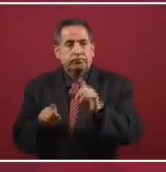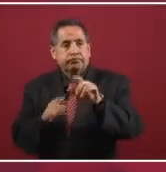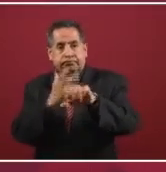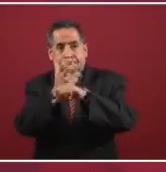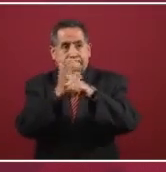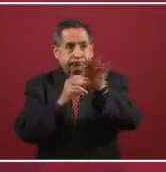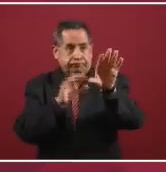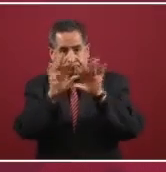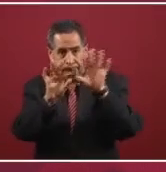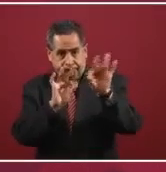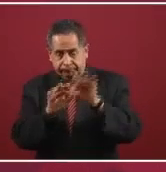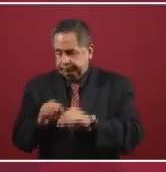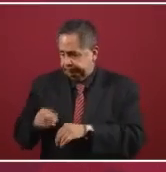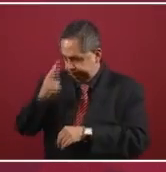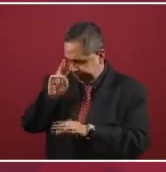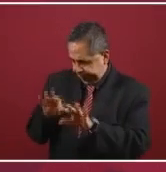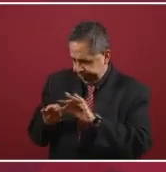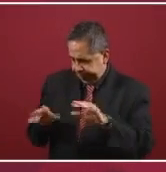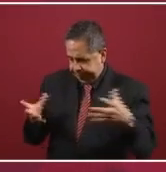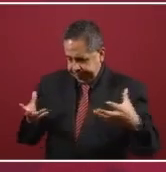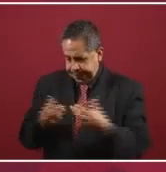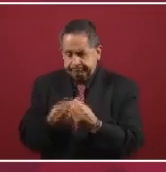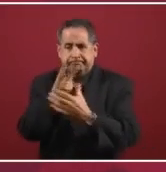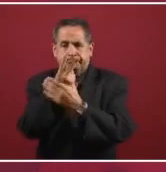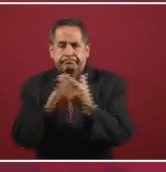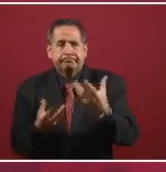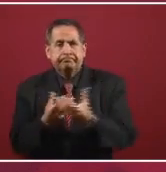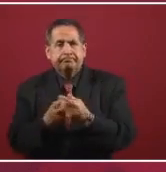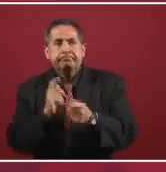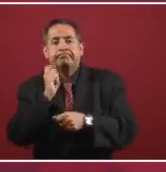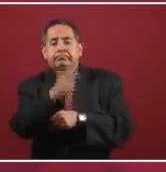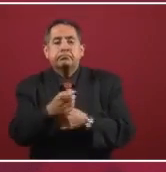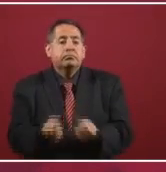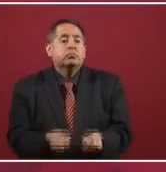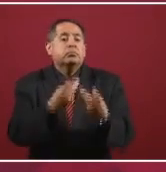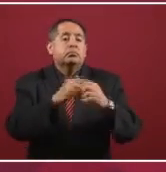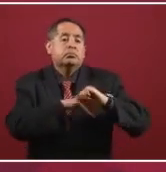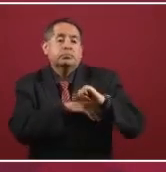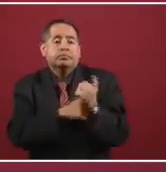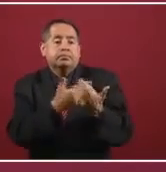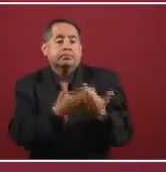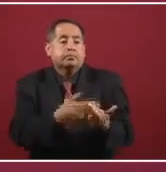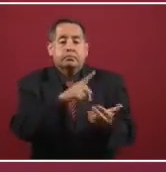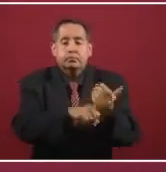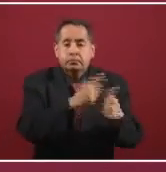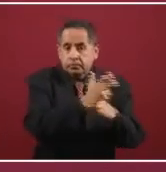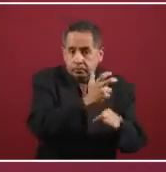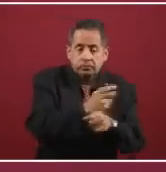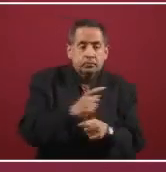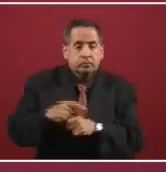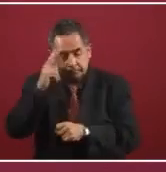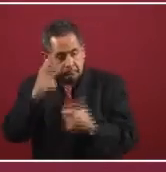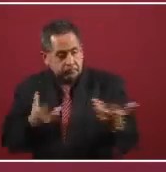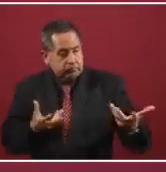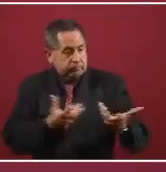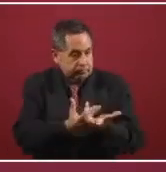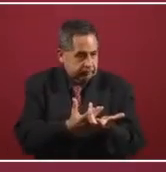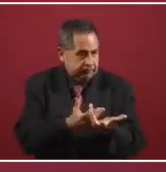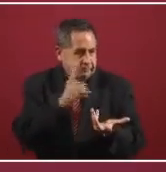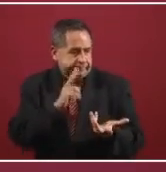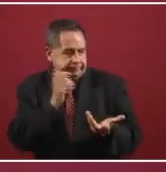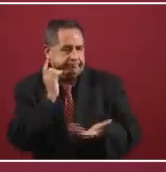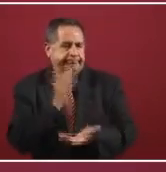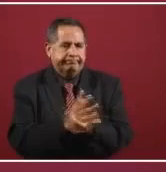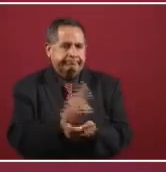de investigación, porque si no, los activos que hubiese en Estados Unidos, pues no los vamos a ver, ¿no? Entonces, mejor que sea un